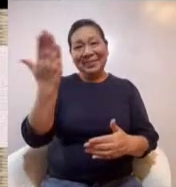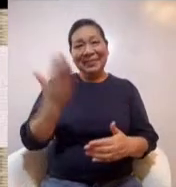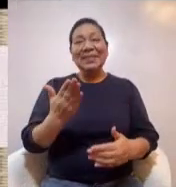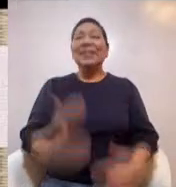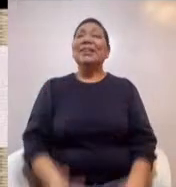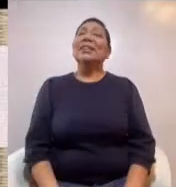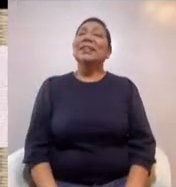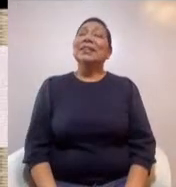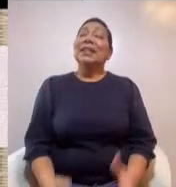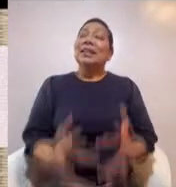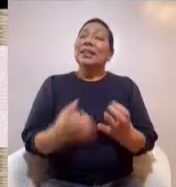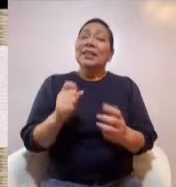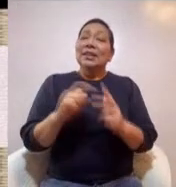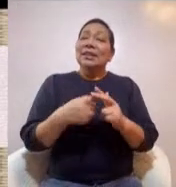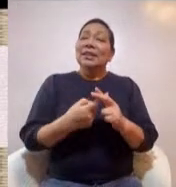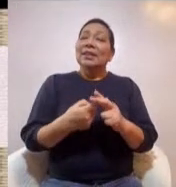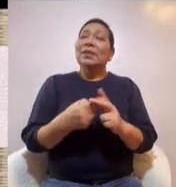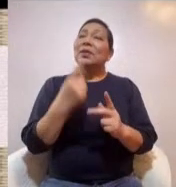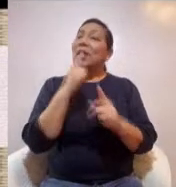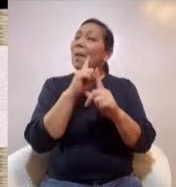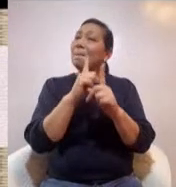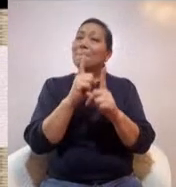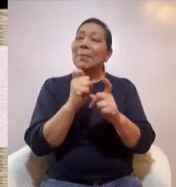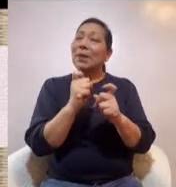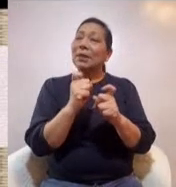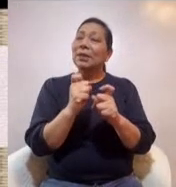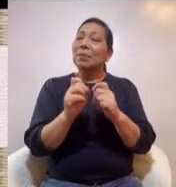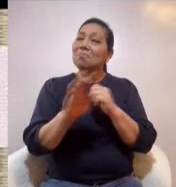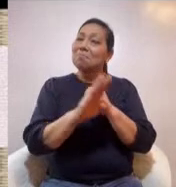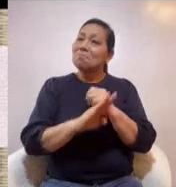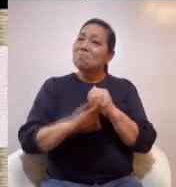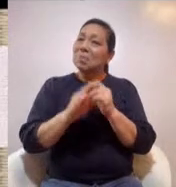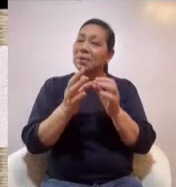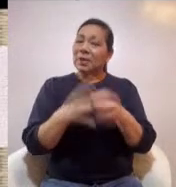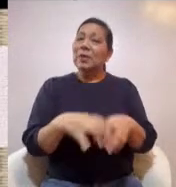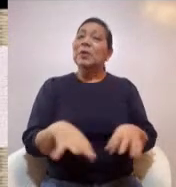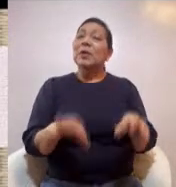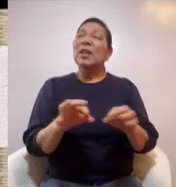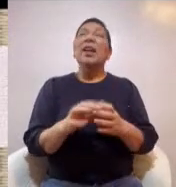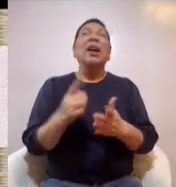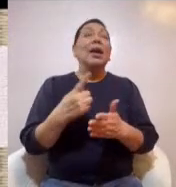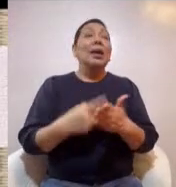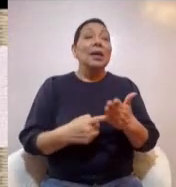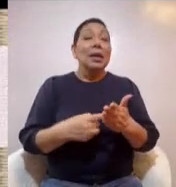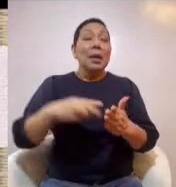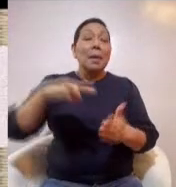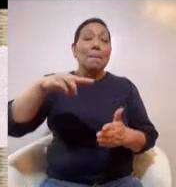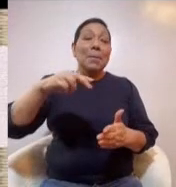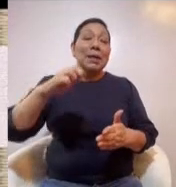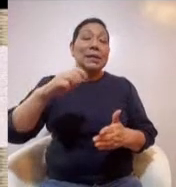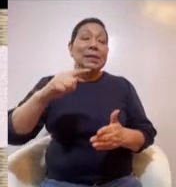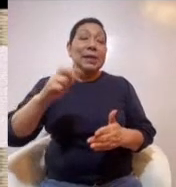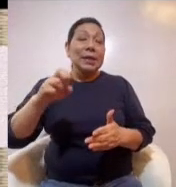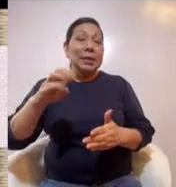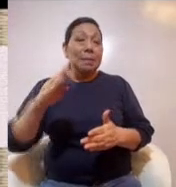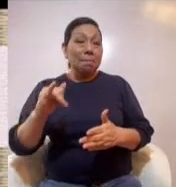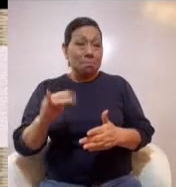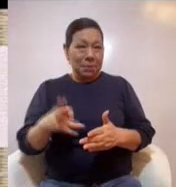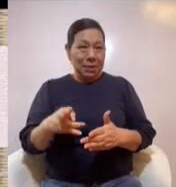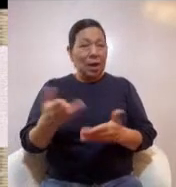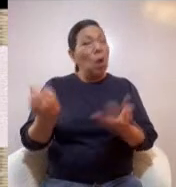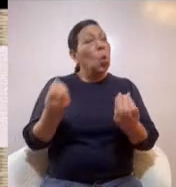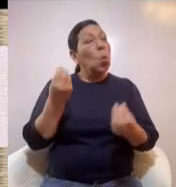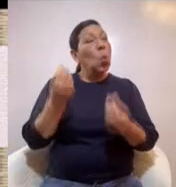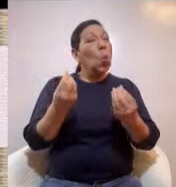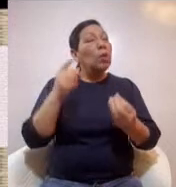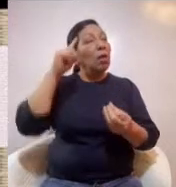honradas además. Quisiera empezar por una pregunta básica pero sumamente importante. ¿Qué es el MESECVI y cuál es